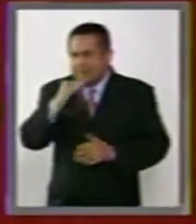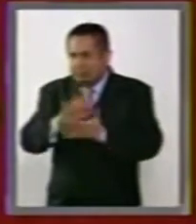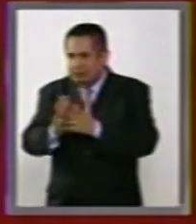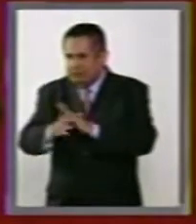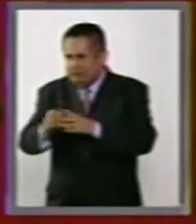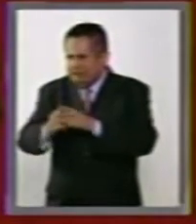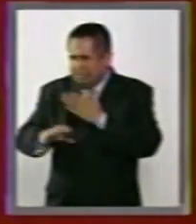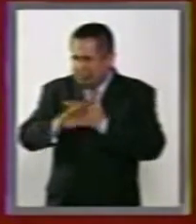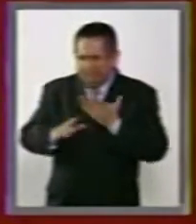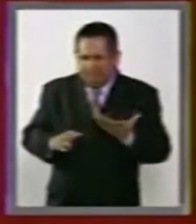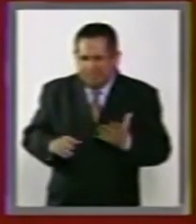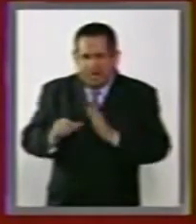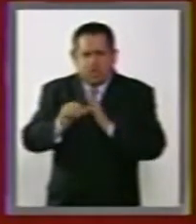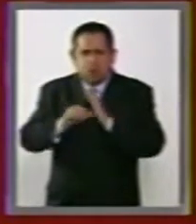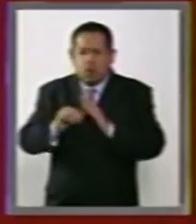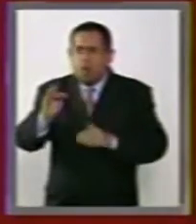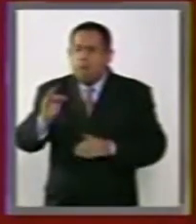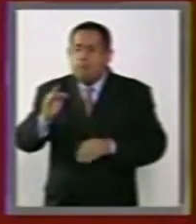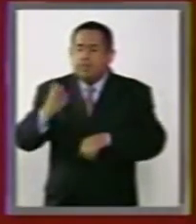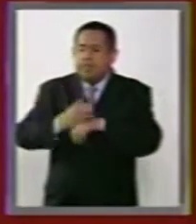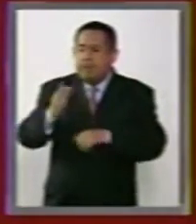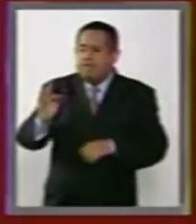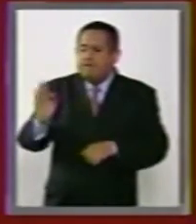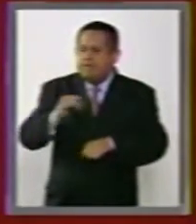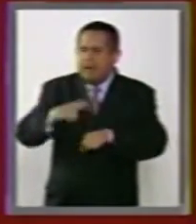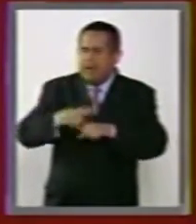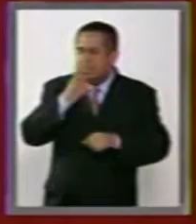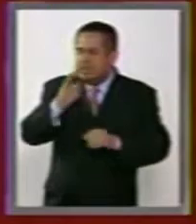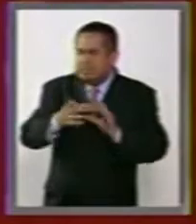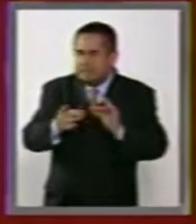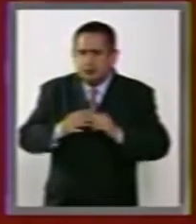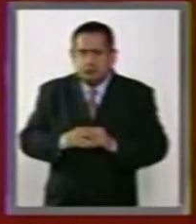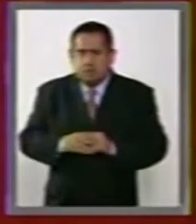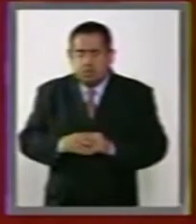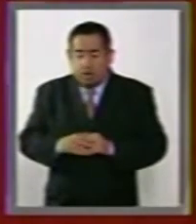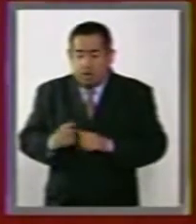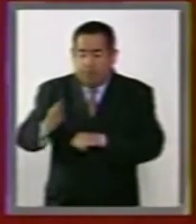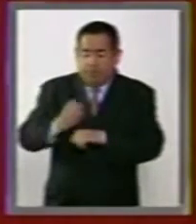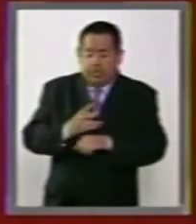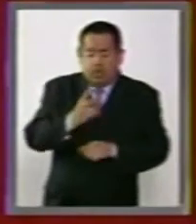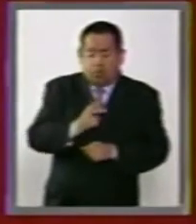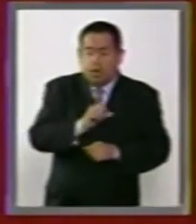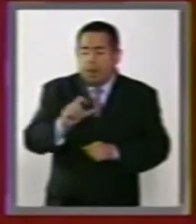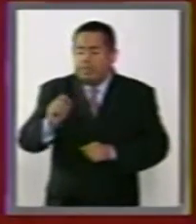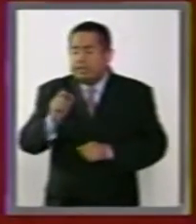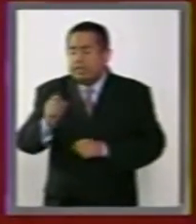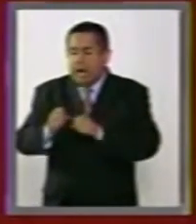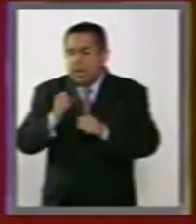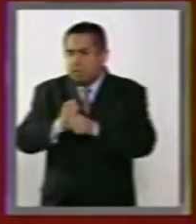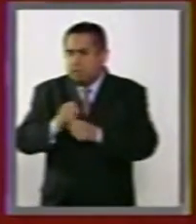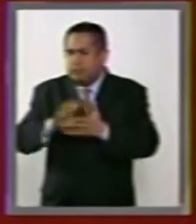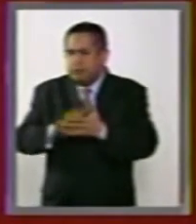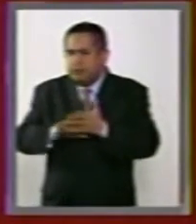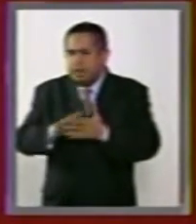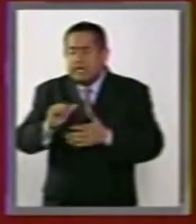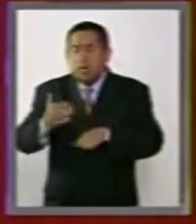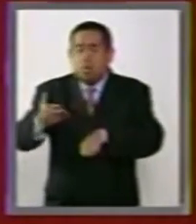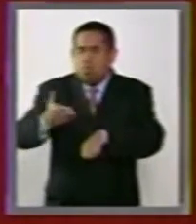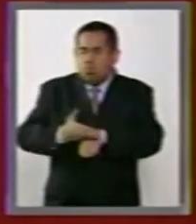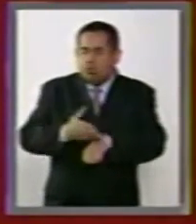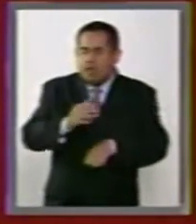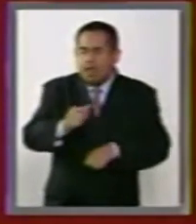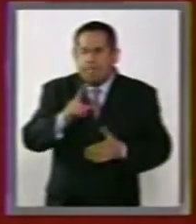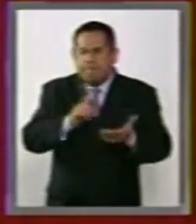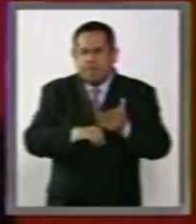del Código Penal Federal, que dice así: se impondrá pena de 2 a 20 años de prisión y multa